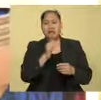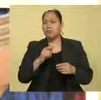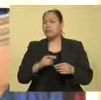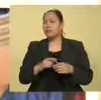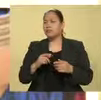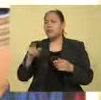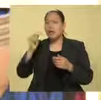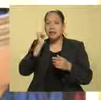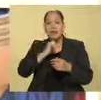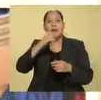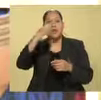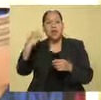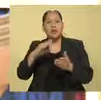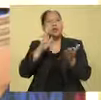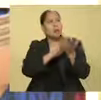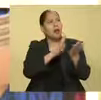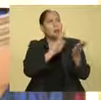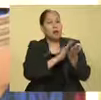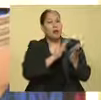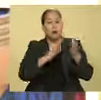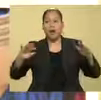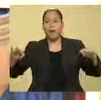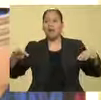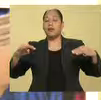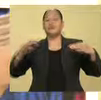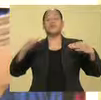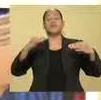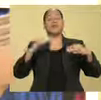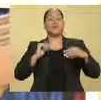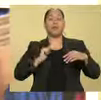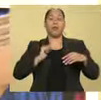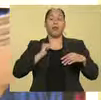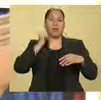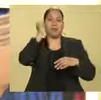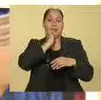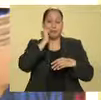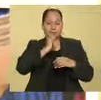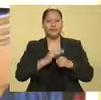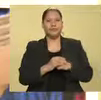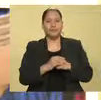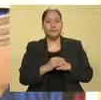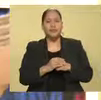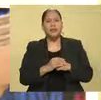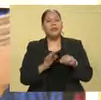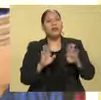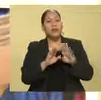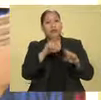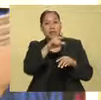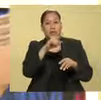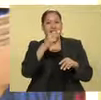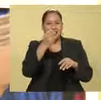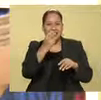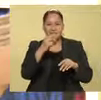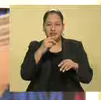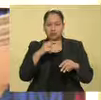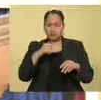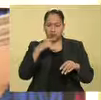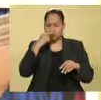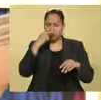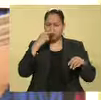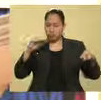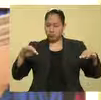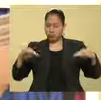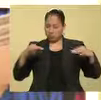no funciona. No funciona. Entonces, esta vanidad que me hace sentir esa sensación de